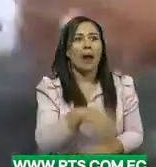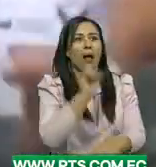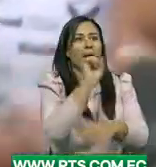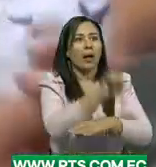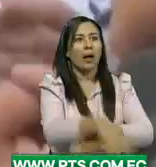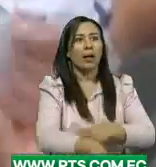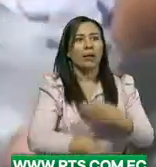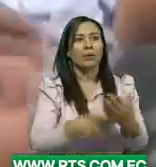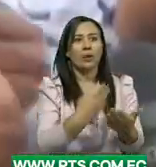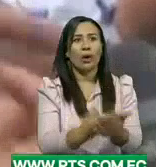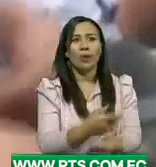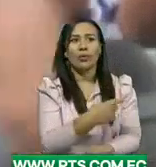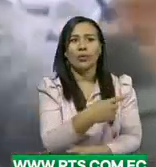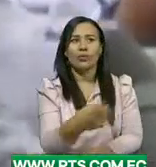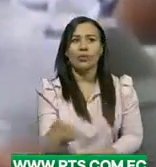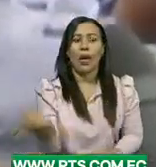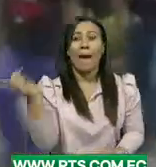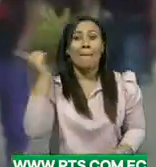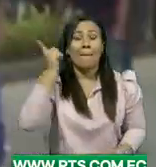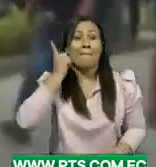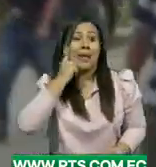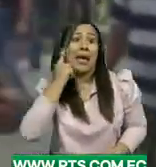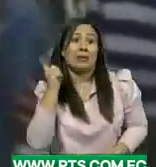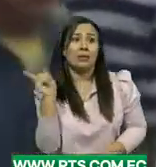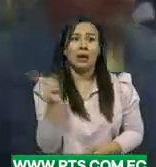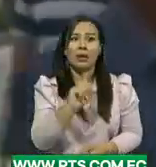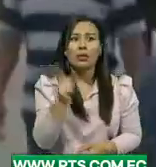Maltratar al pueblo, solo porque a ustedes se supone.